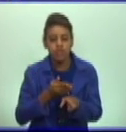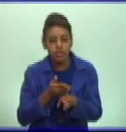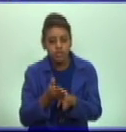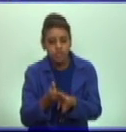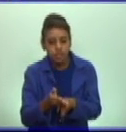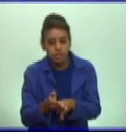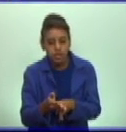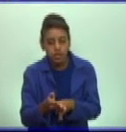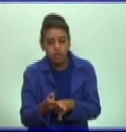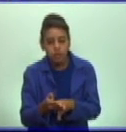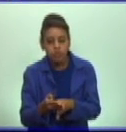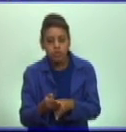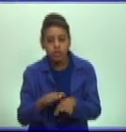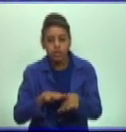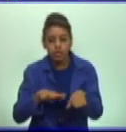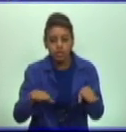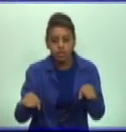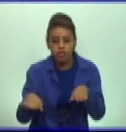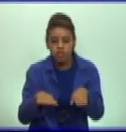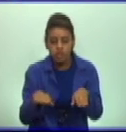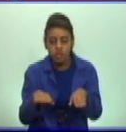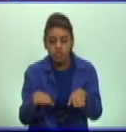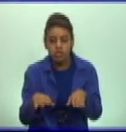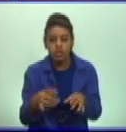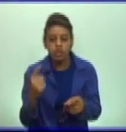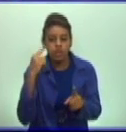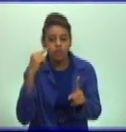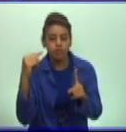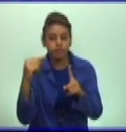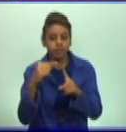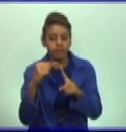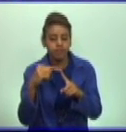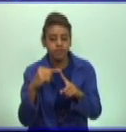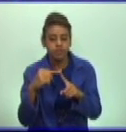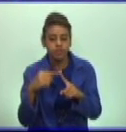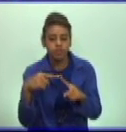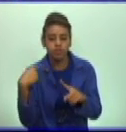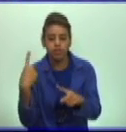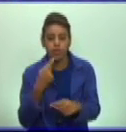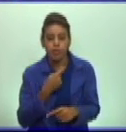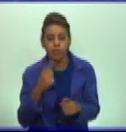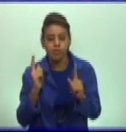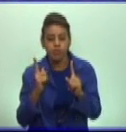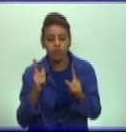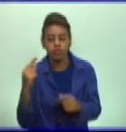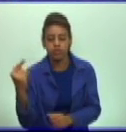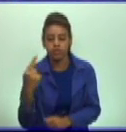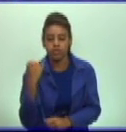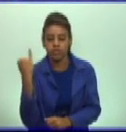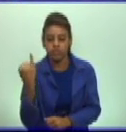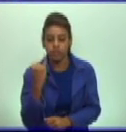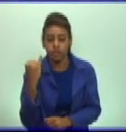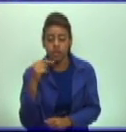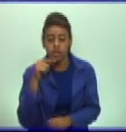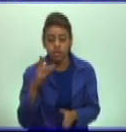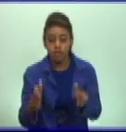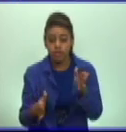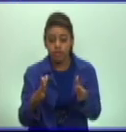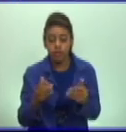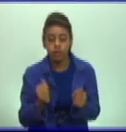la concreción de los principios que realmente lleva nuestra política internacional. Y en este